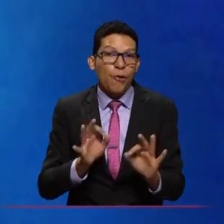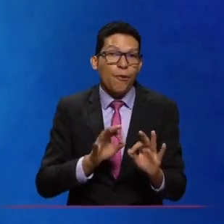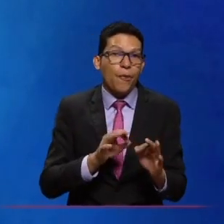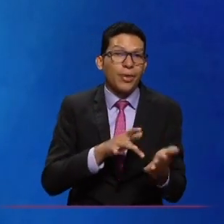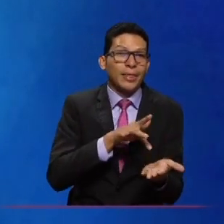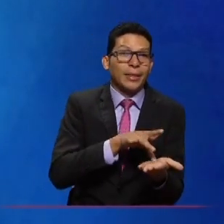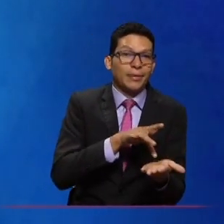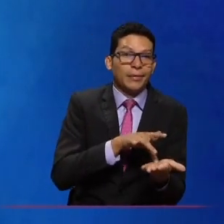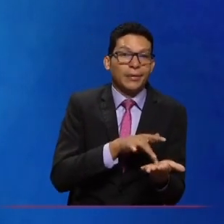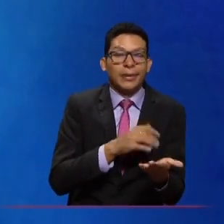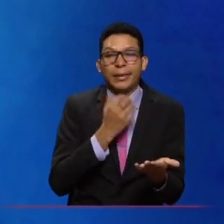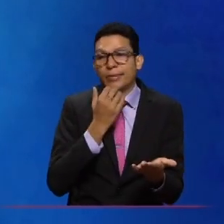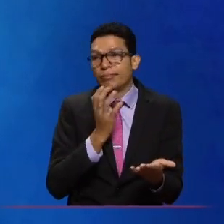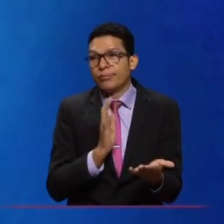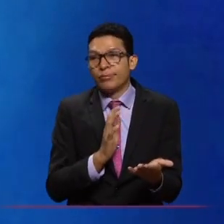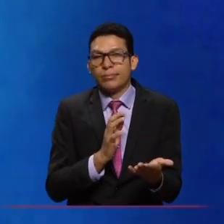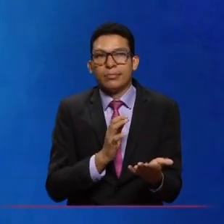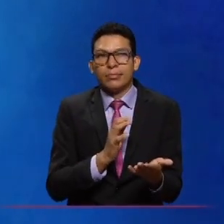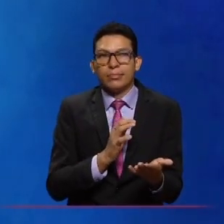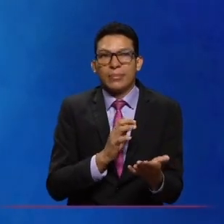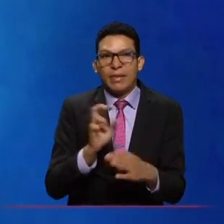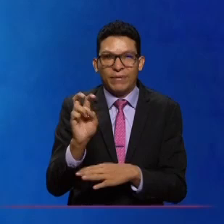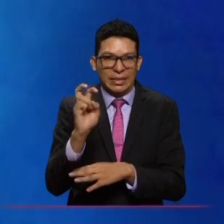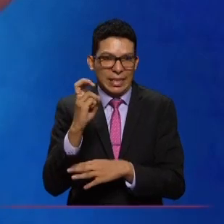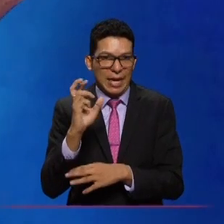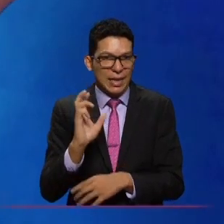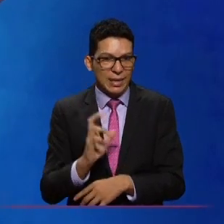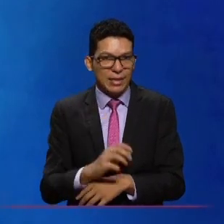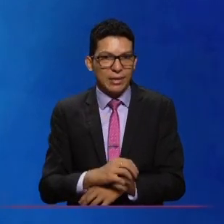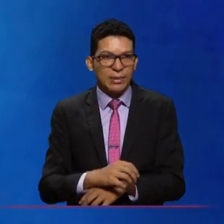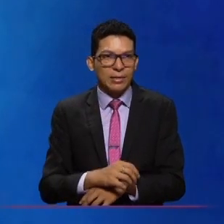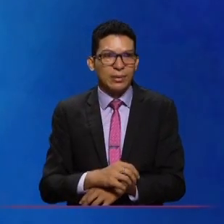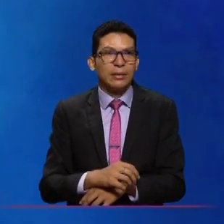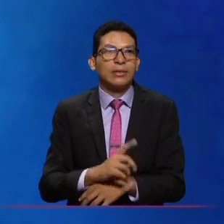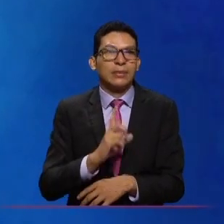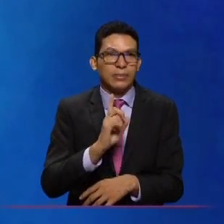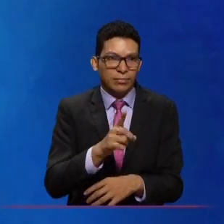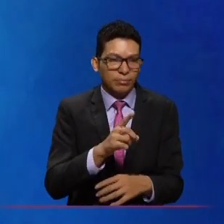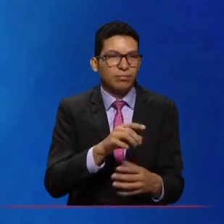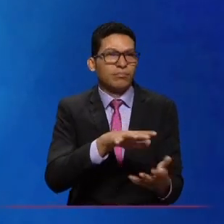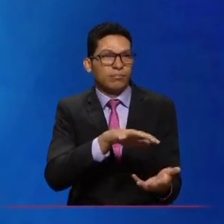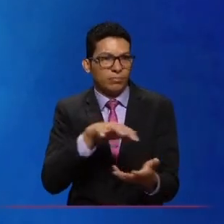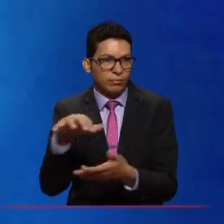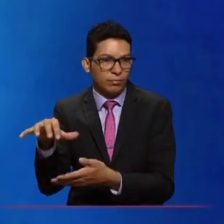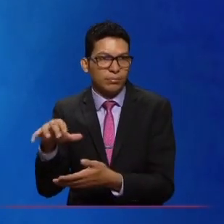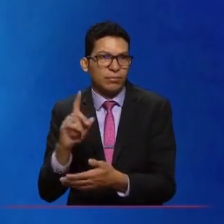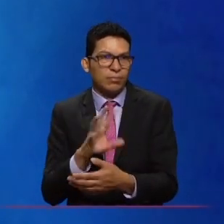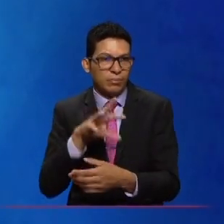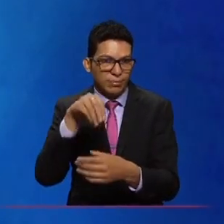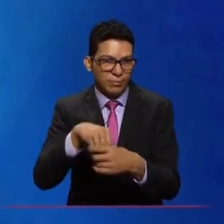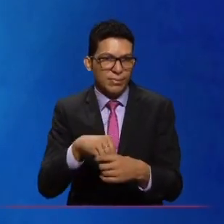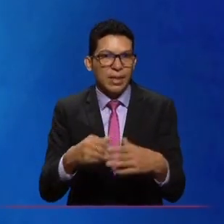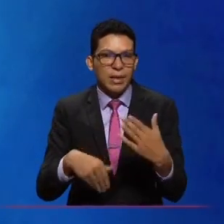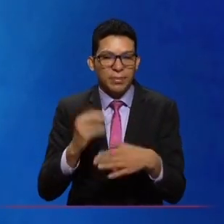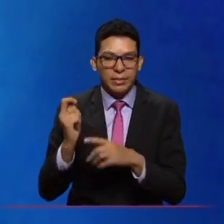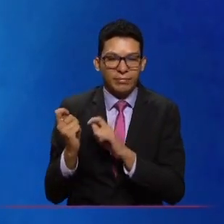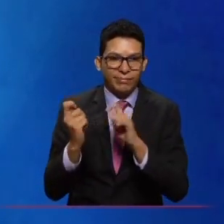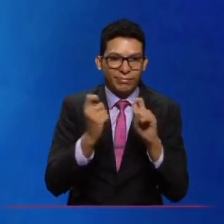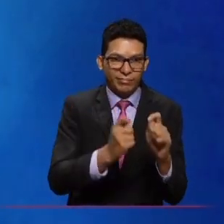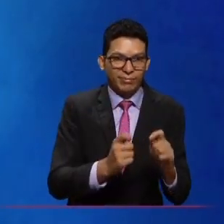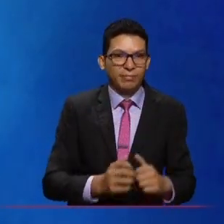O los pasivos que tenga, por lo menos con los fiscales. Si tuviera con los fiscales, esos pasivos iban a redundar dentro de la apertura de la